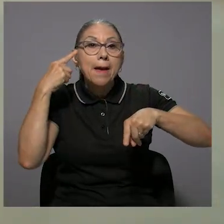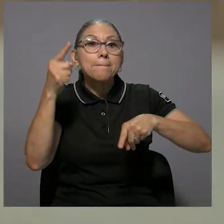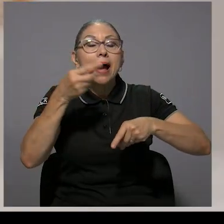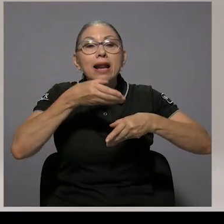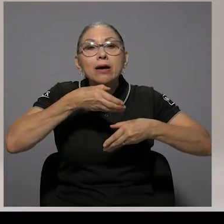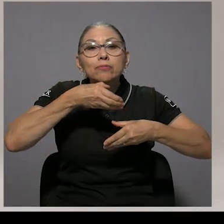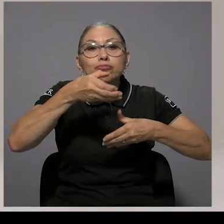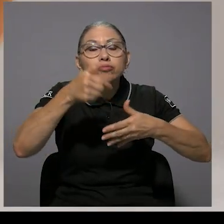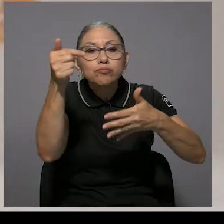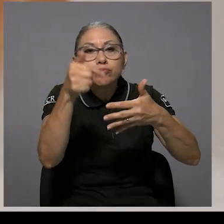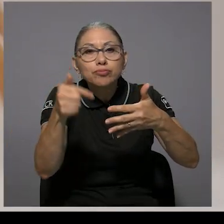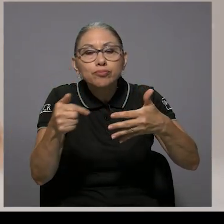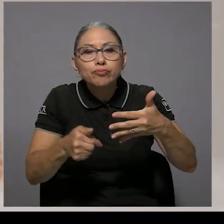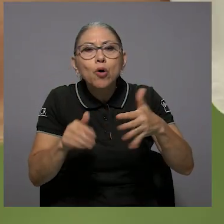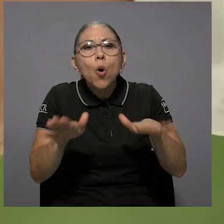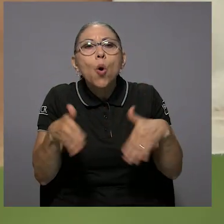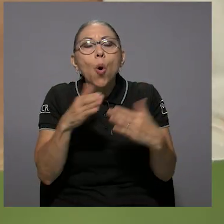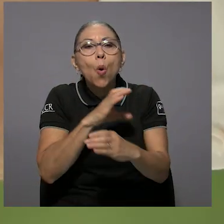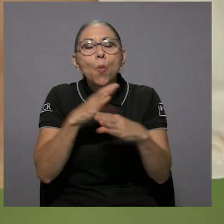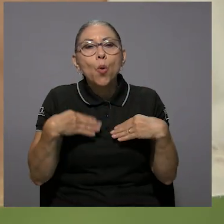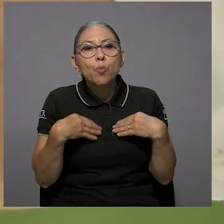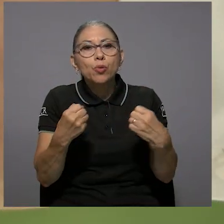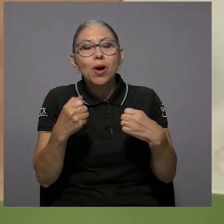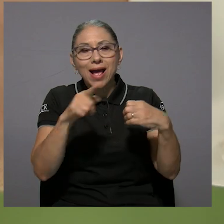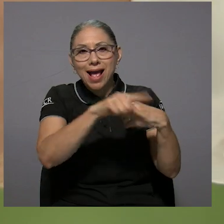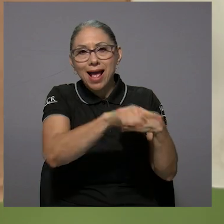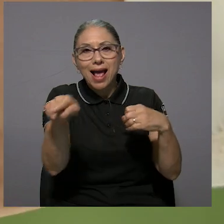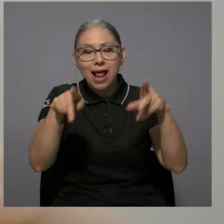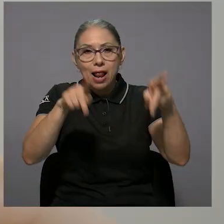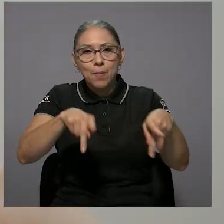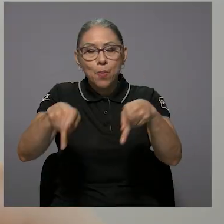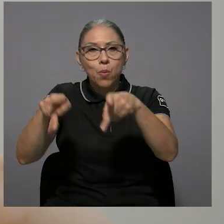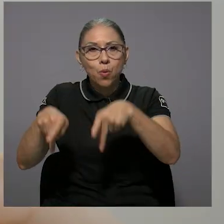las medidas sanitarias a la población.